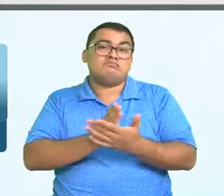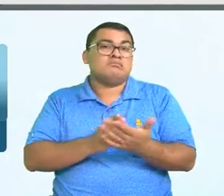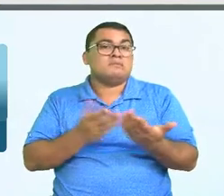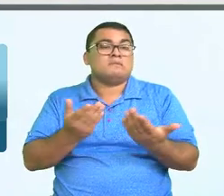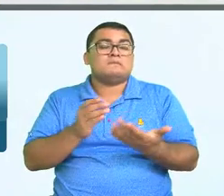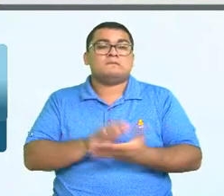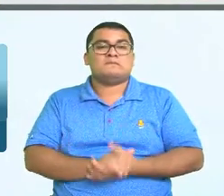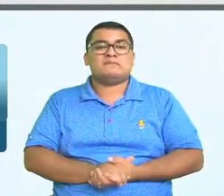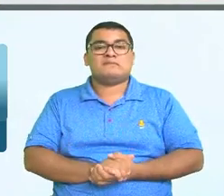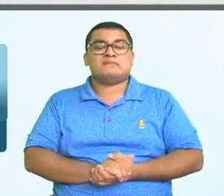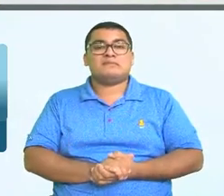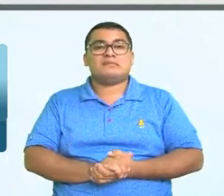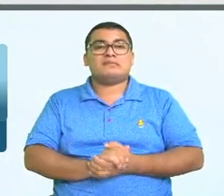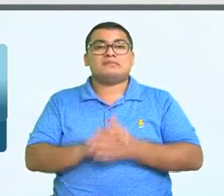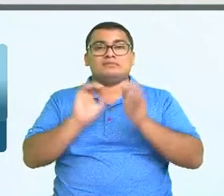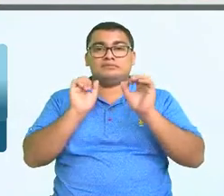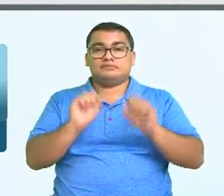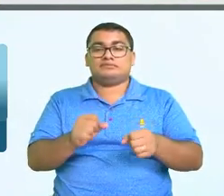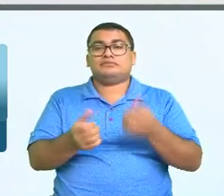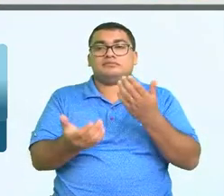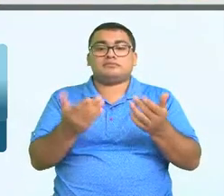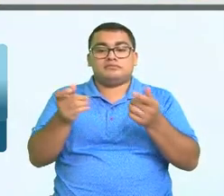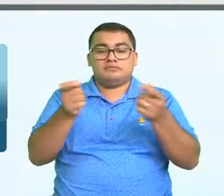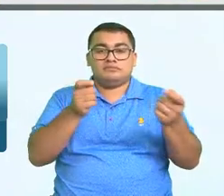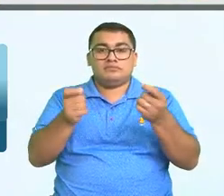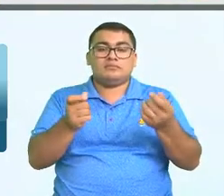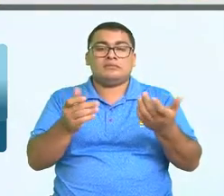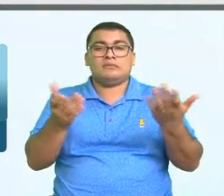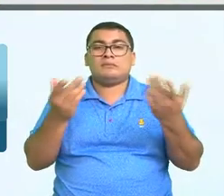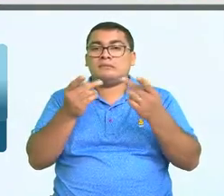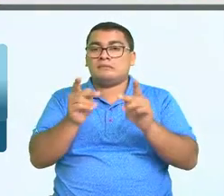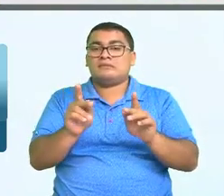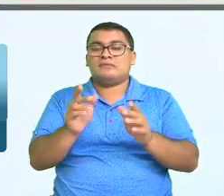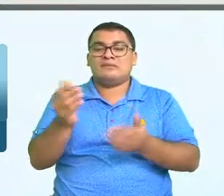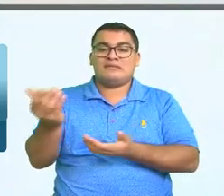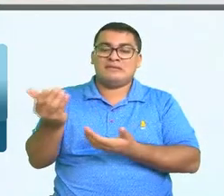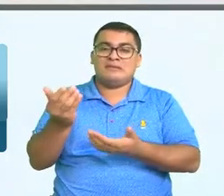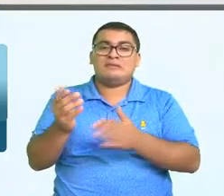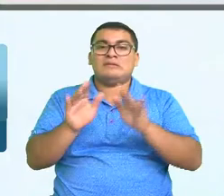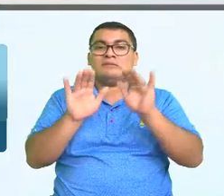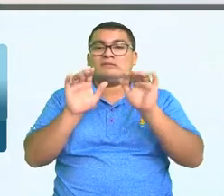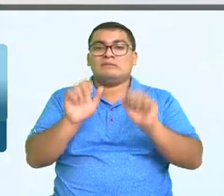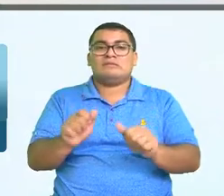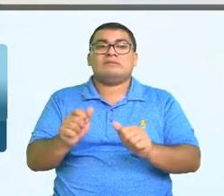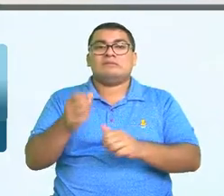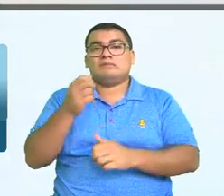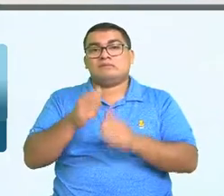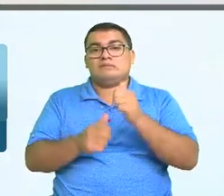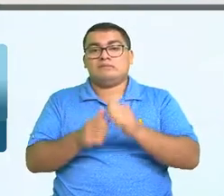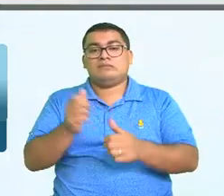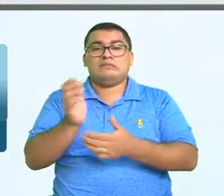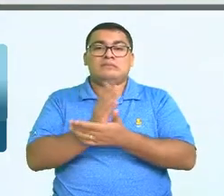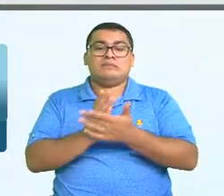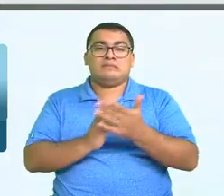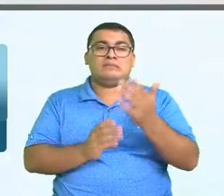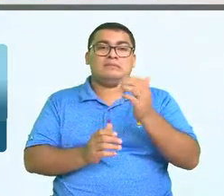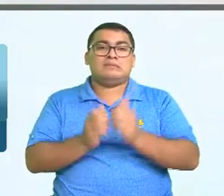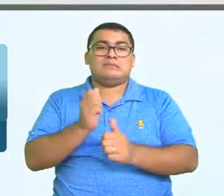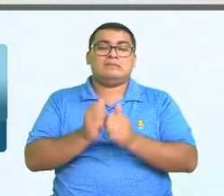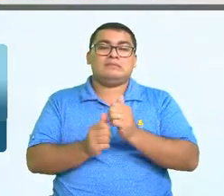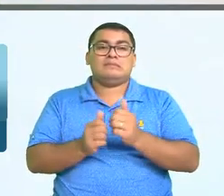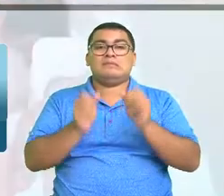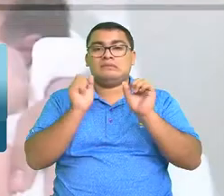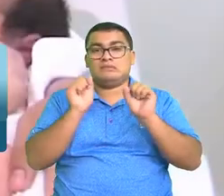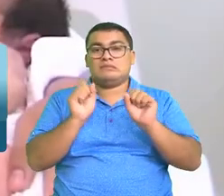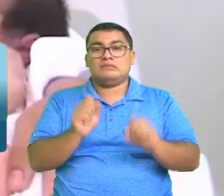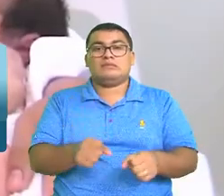Y pudieran ahí tal vez controlarlo, pero este niño ya viene progresivamente con algún grado de desnutrición. Claro, eso puede suceder